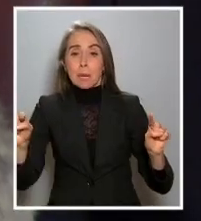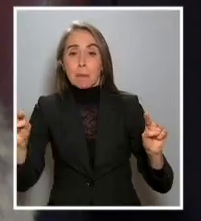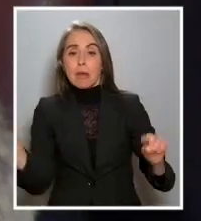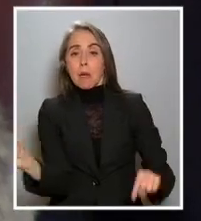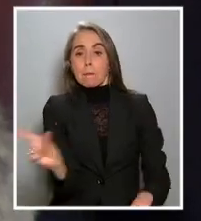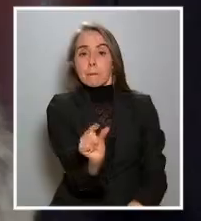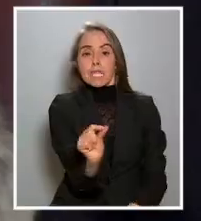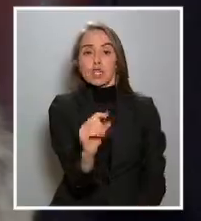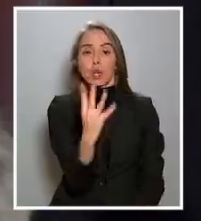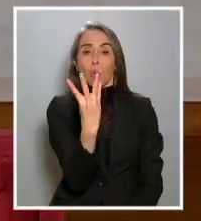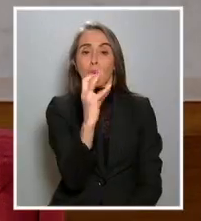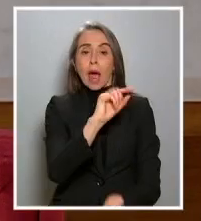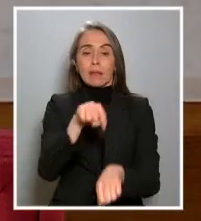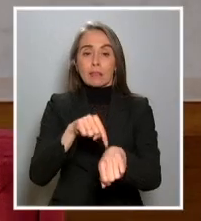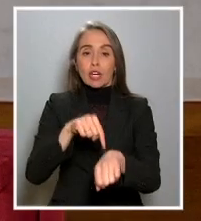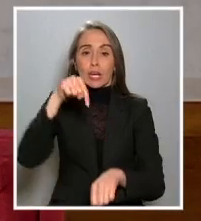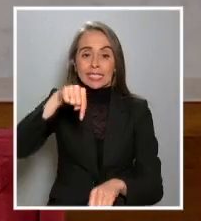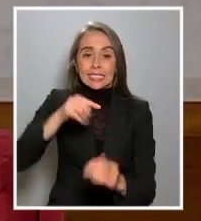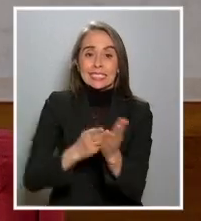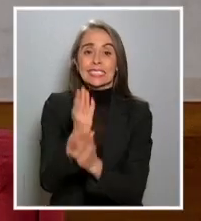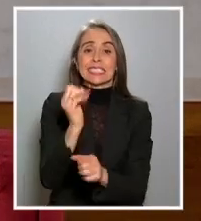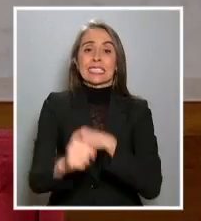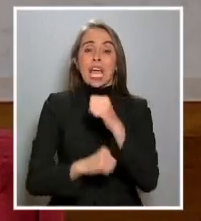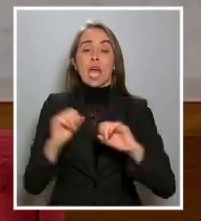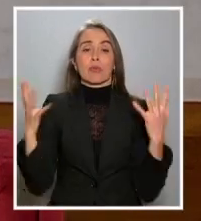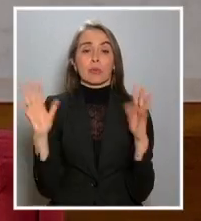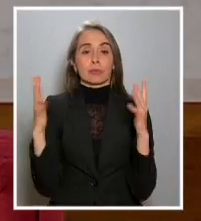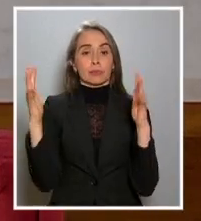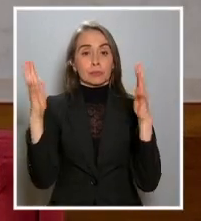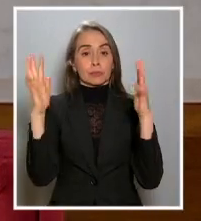horas. Desde este año,